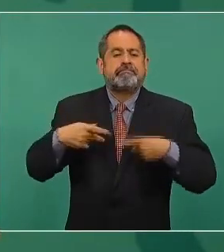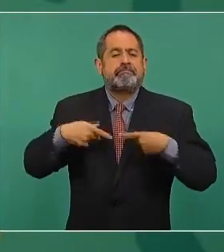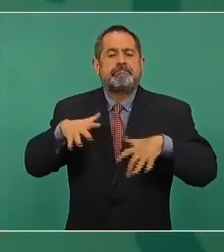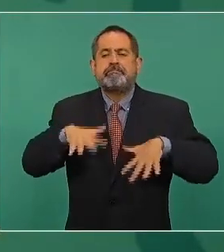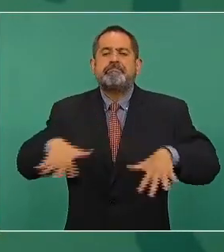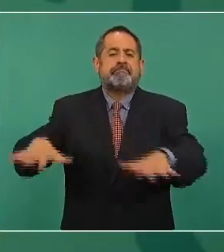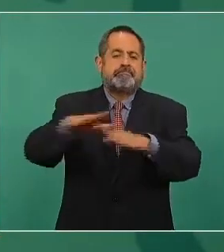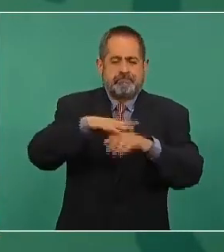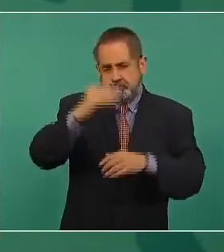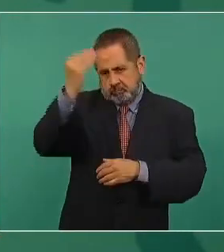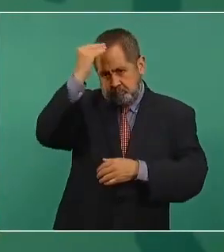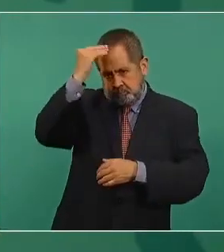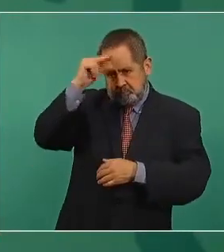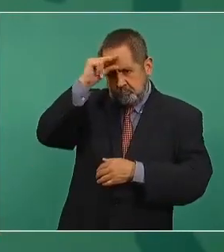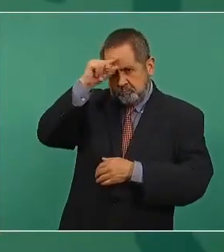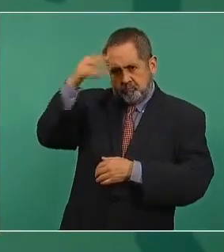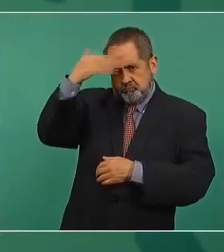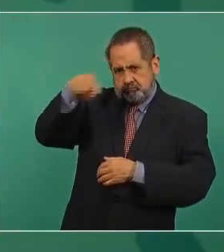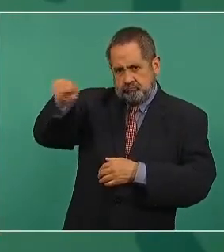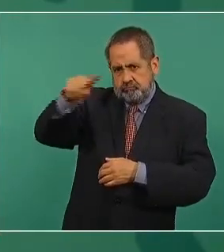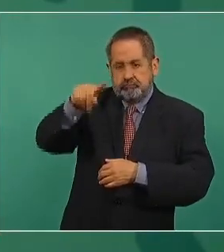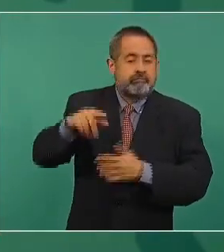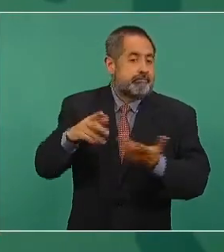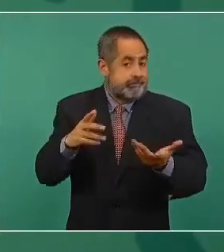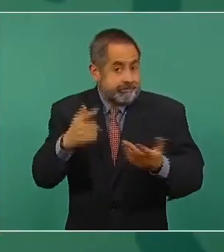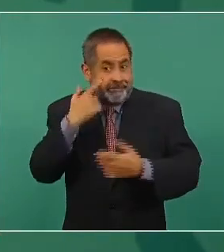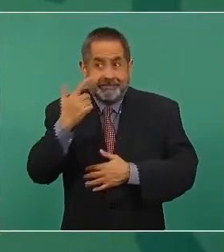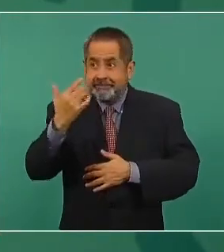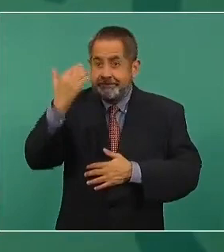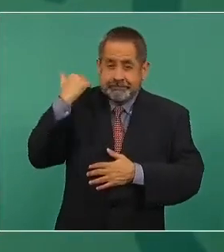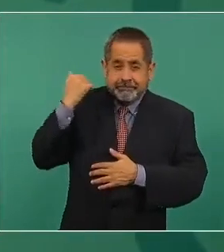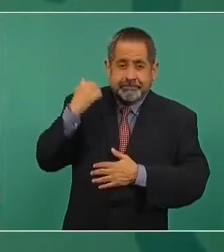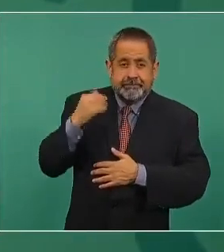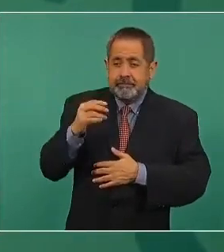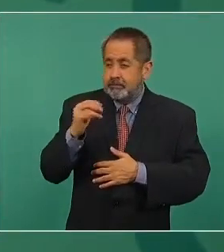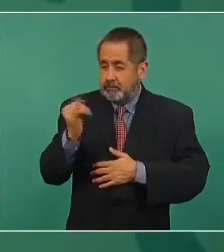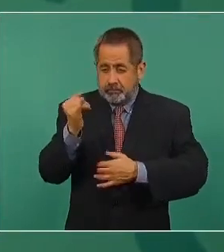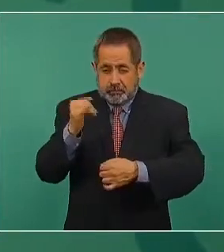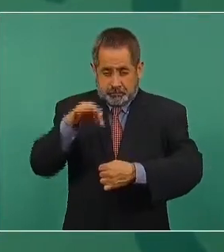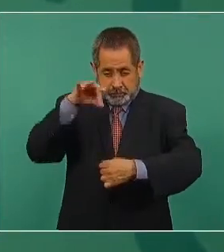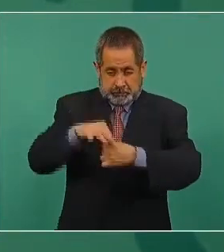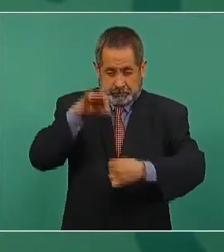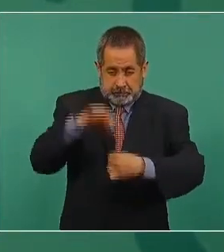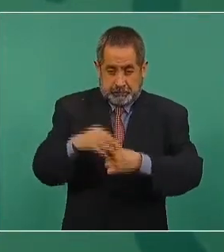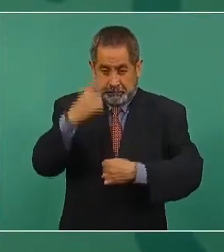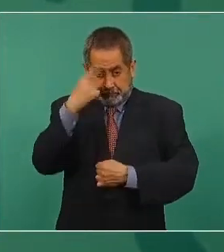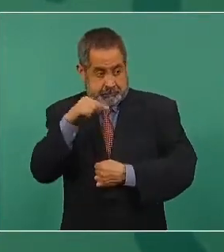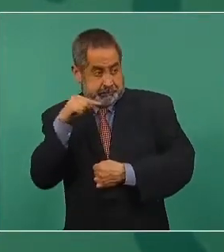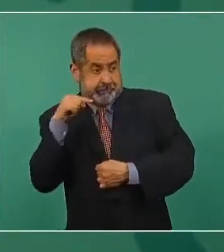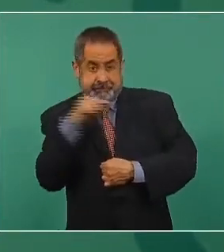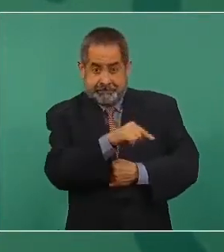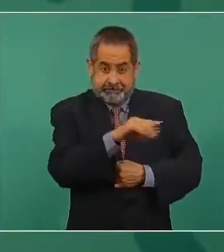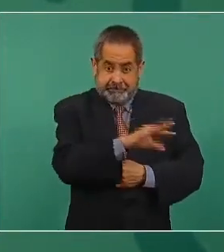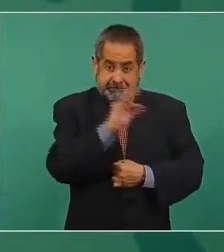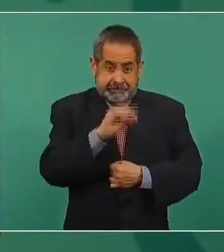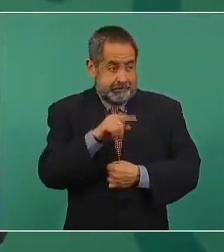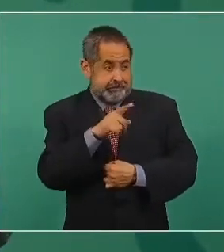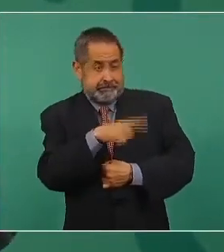Imagínense si iban a votar en junio por los que unos meses antes